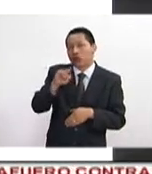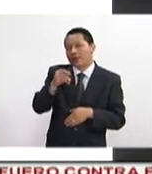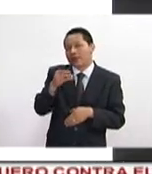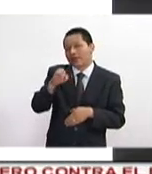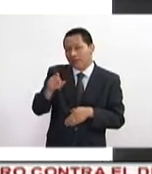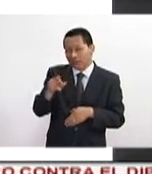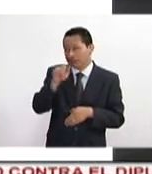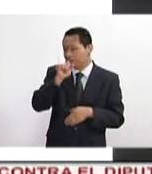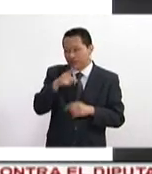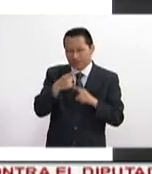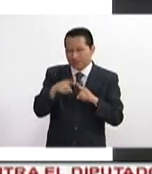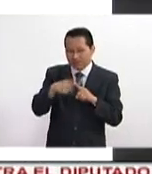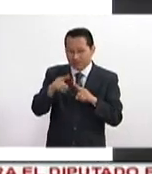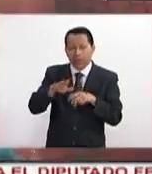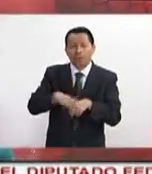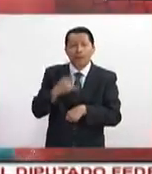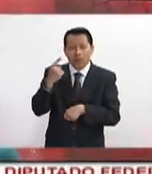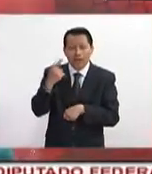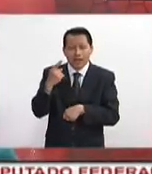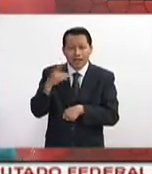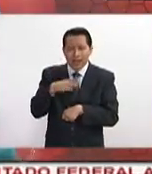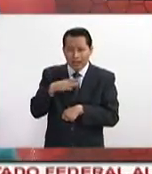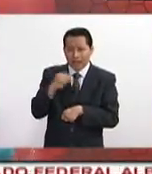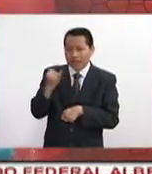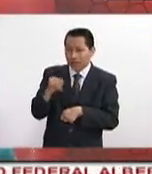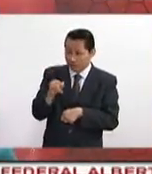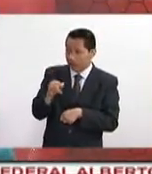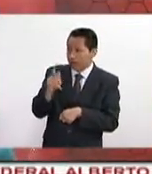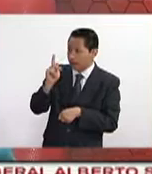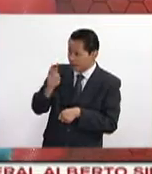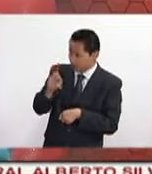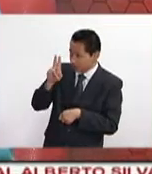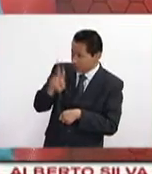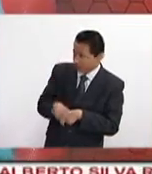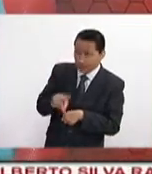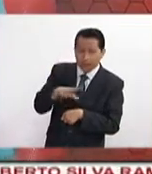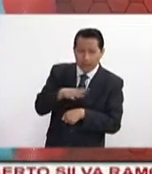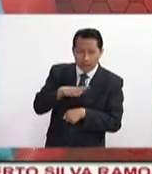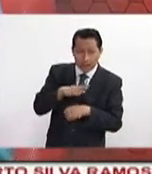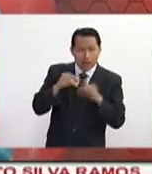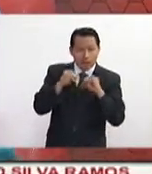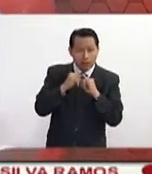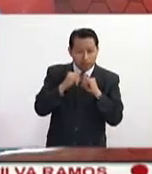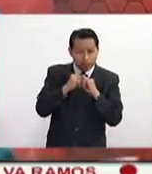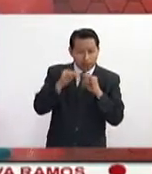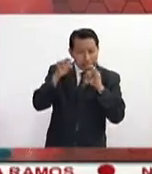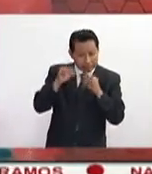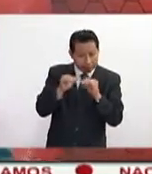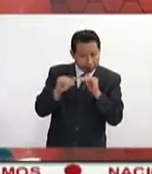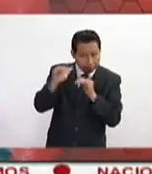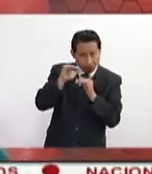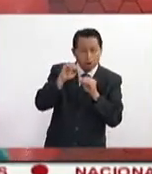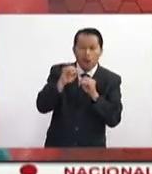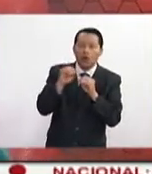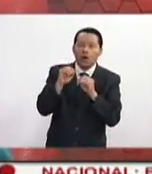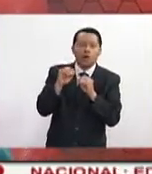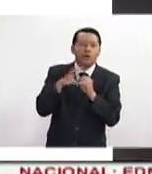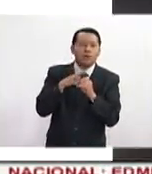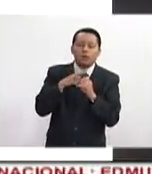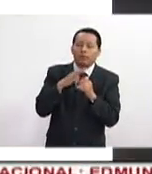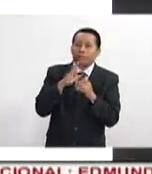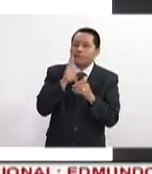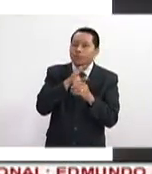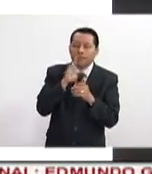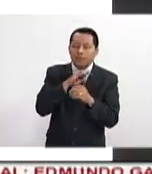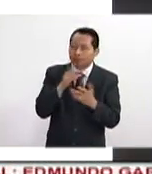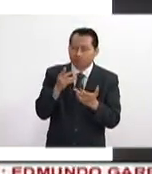etcétera. ¿Por qué esta paradoja? ¿Será realmente que está madurando Brasil o es solamente un desastre? Pues